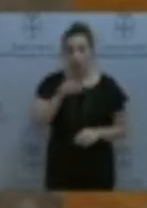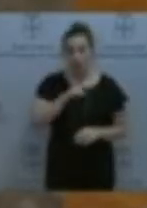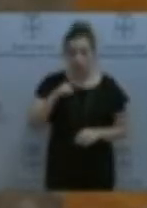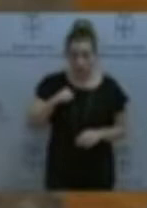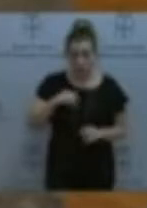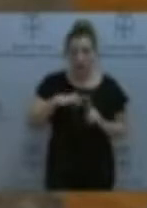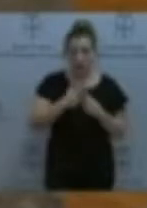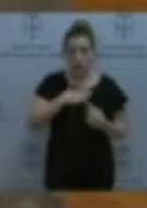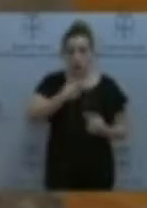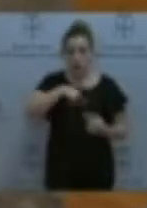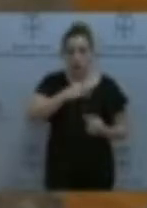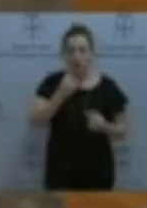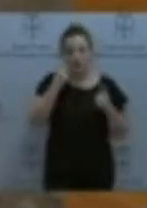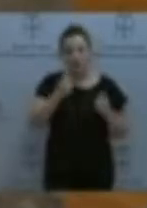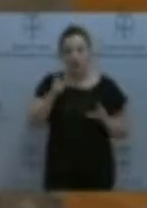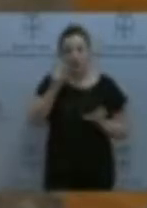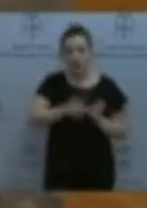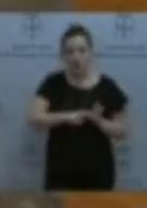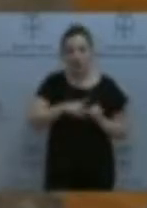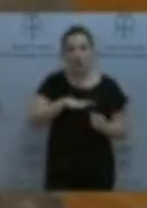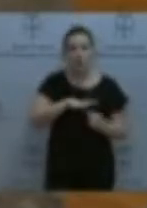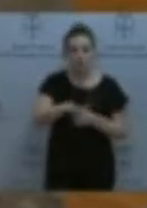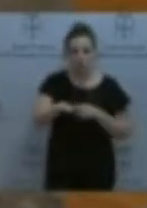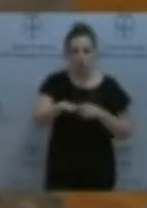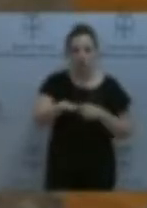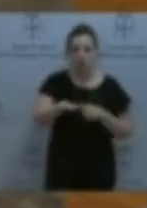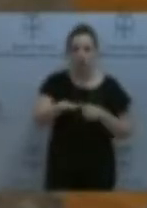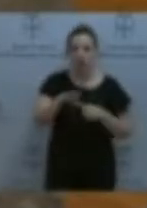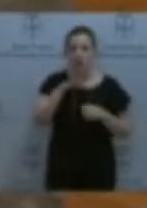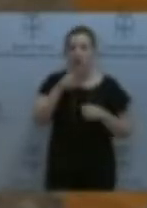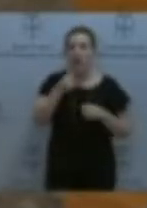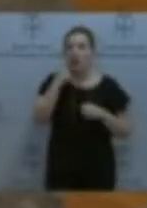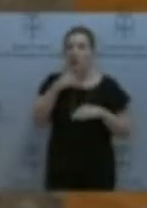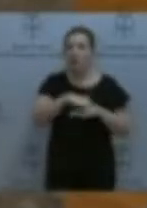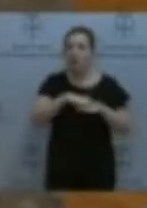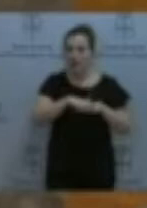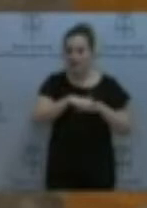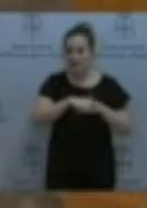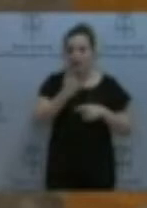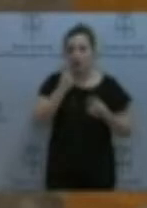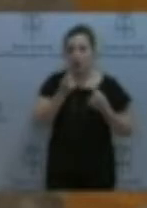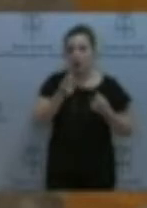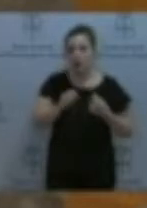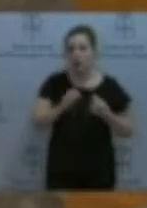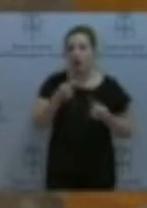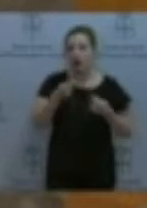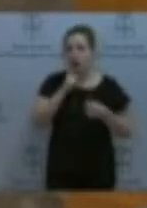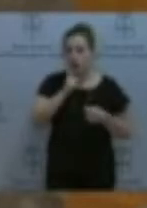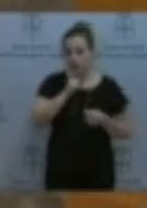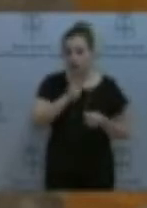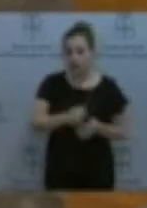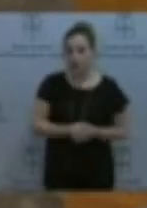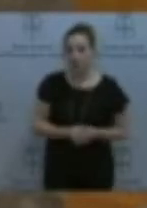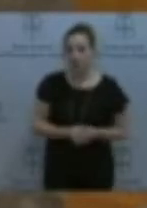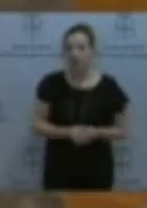la determinación de esas bases reguladoras y de control. En este sentido, siempre hemos dicho que los aspectos de